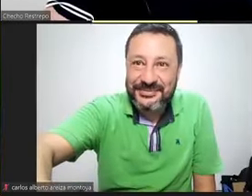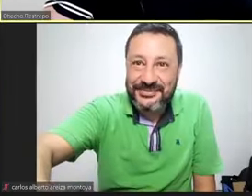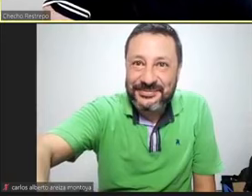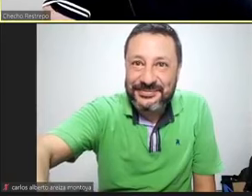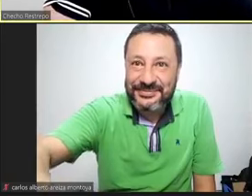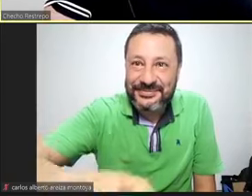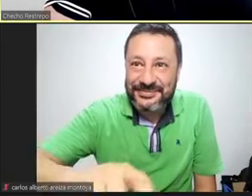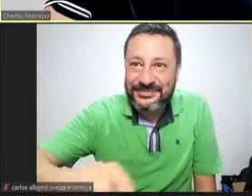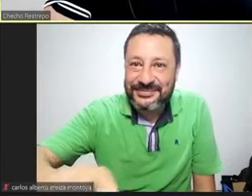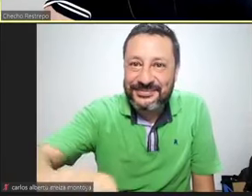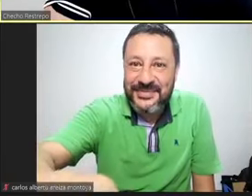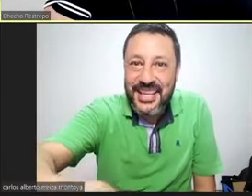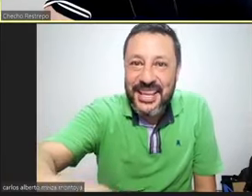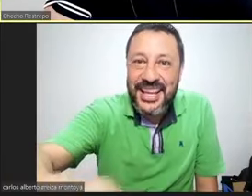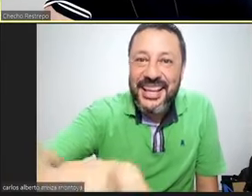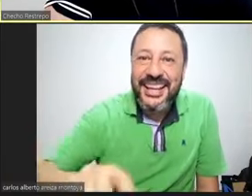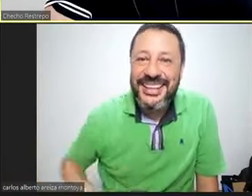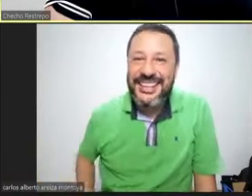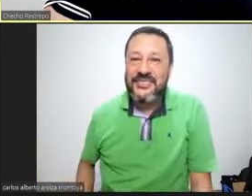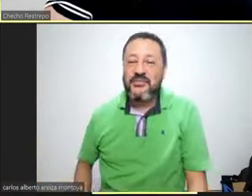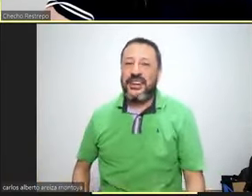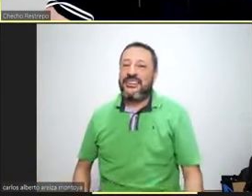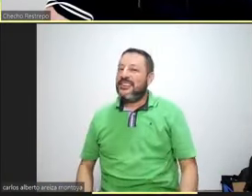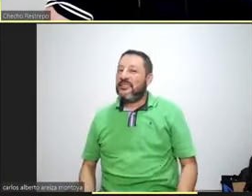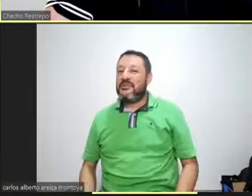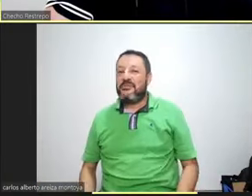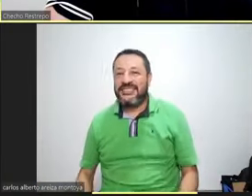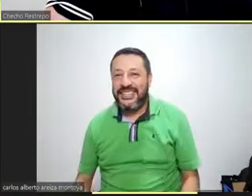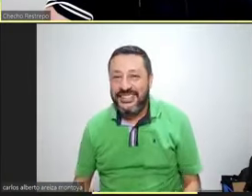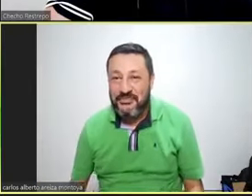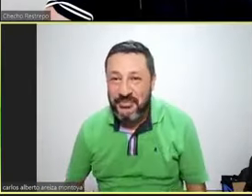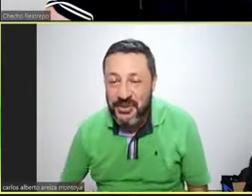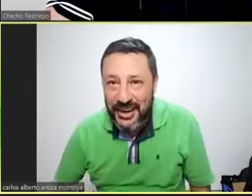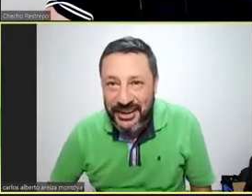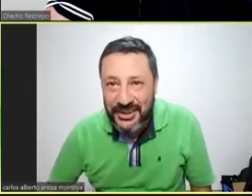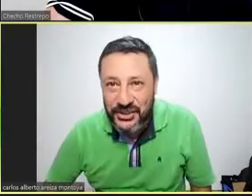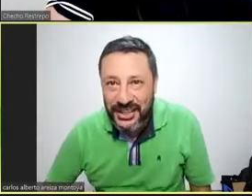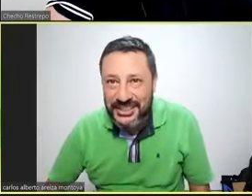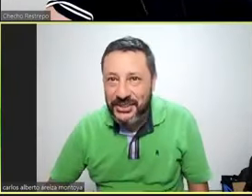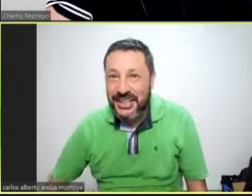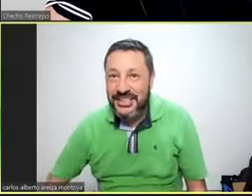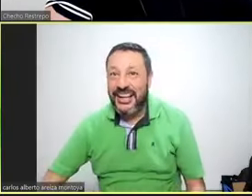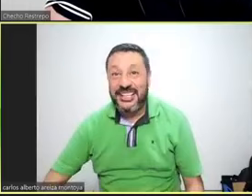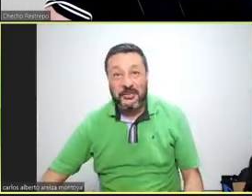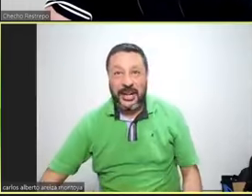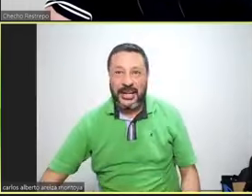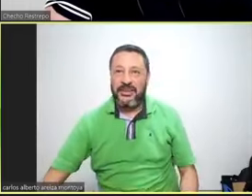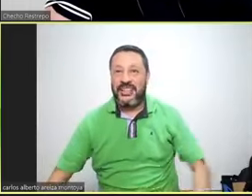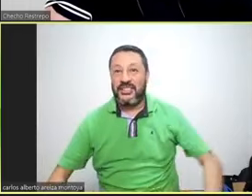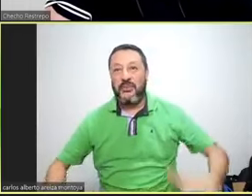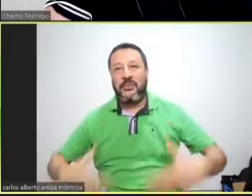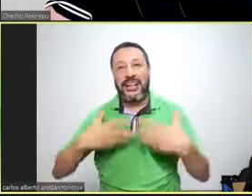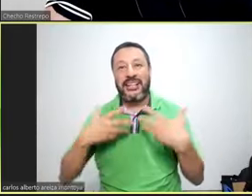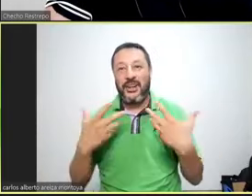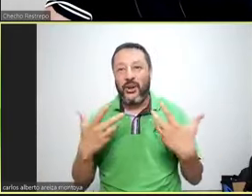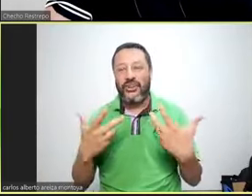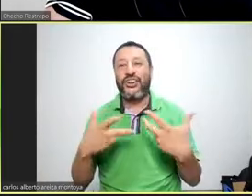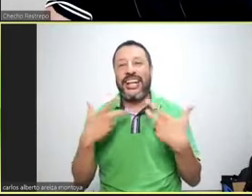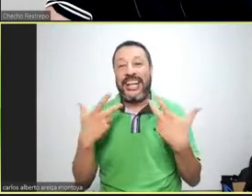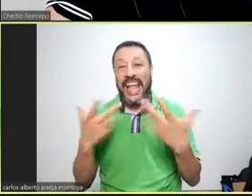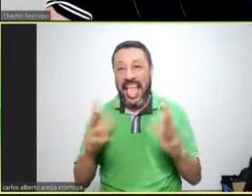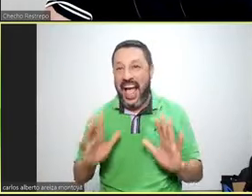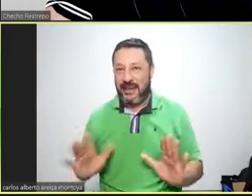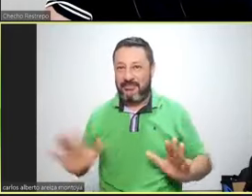tiempo. Carlos. Bueno, un placer, muy bacán escuchar la historia. Ya, gracias por la recomendación para el